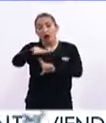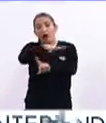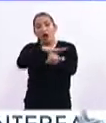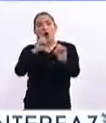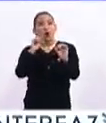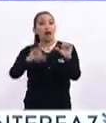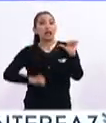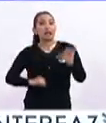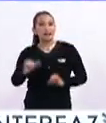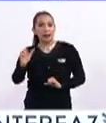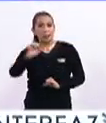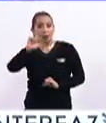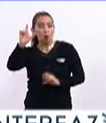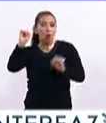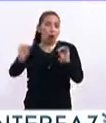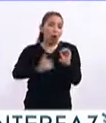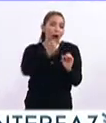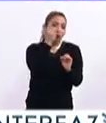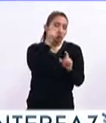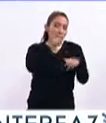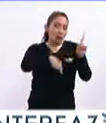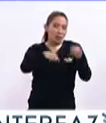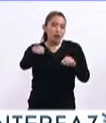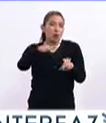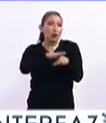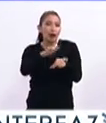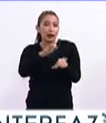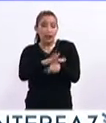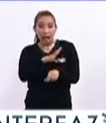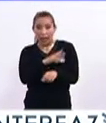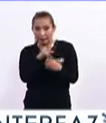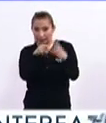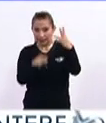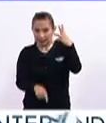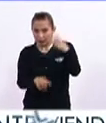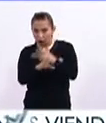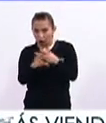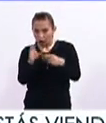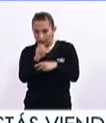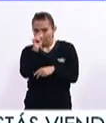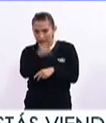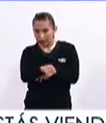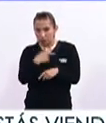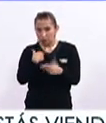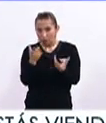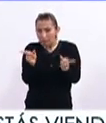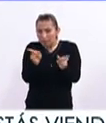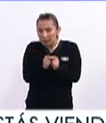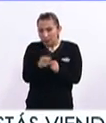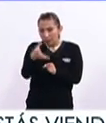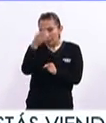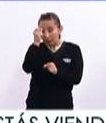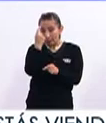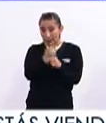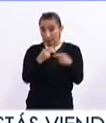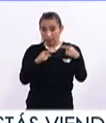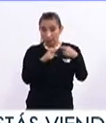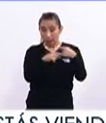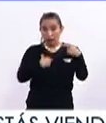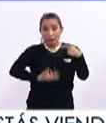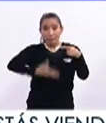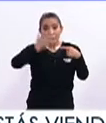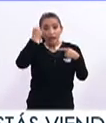o actividad profesional o estudiantil que se desempeña. Existen 3 puntos importantes en el microlearning. El primero es